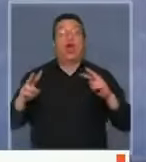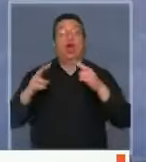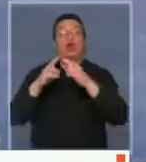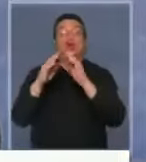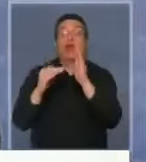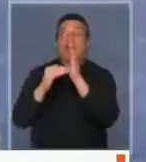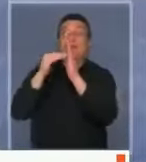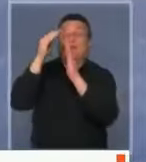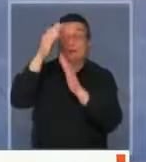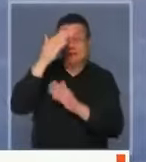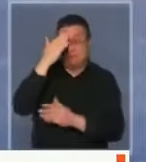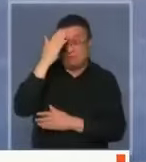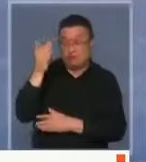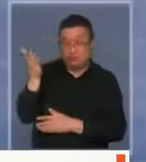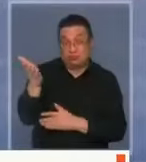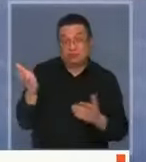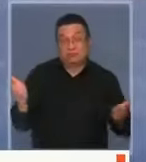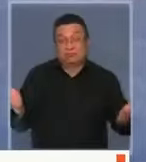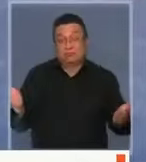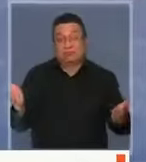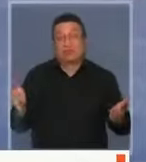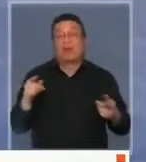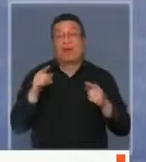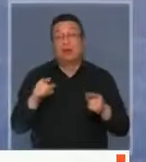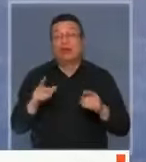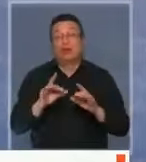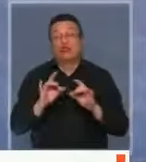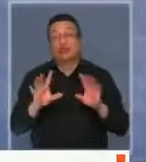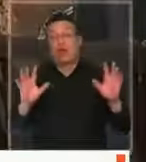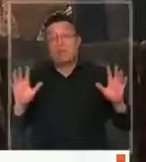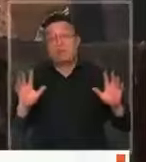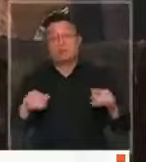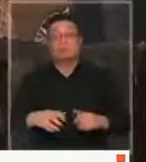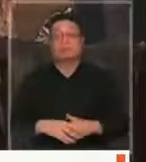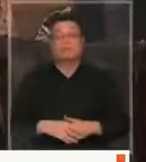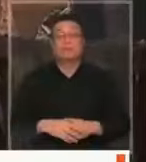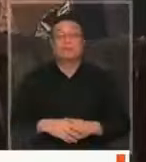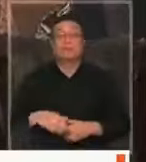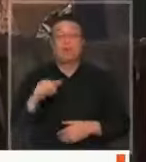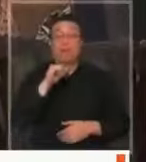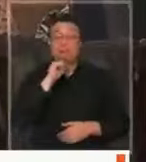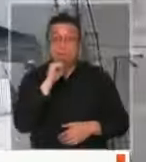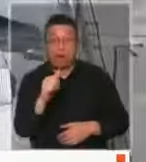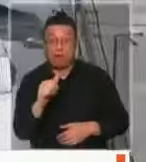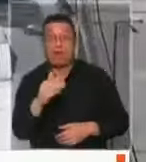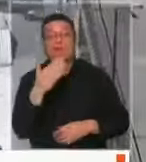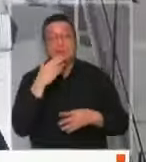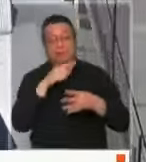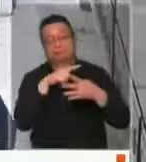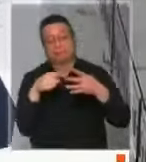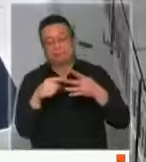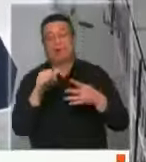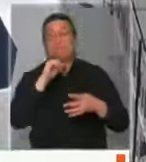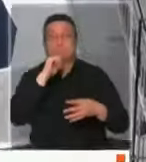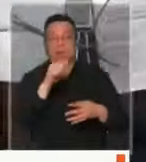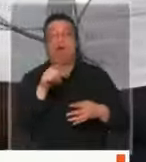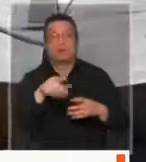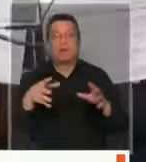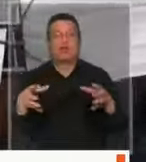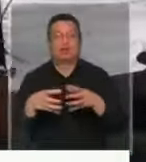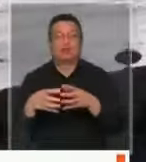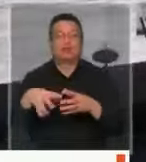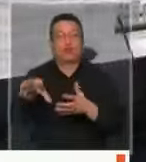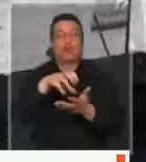edificios acá al frente, como se da cuenta. Pero eso es todo lo que han construido por el sector. La pobreza es otra de las problemáticas que aumentaron para este grupo de